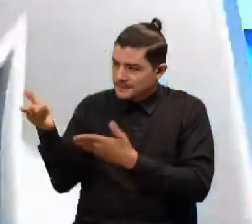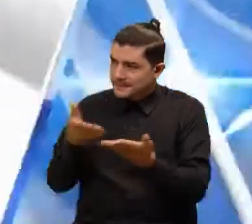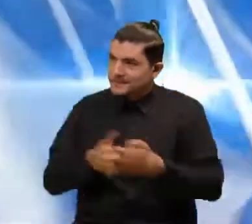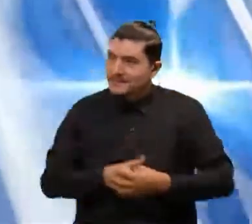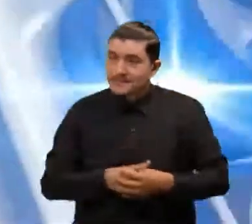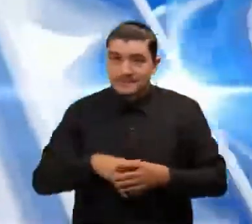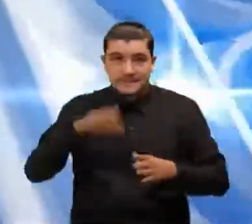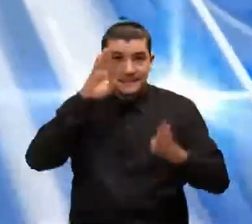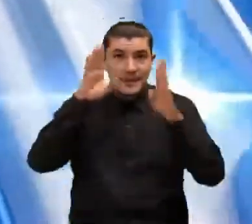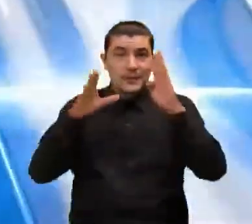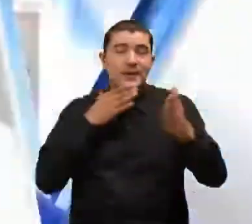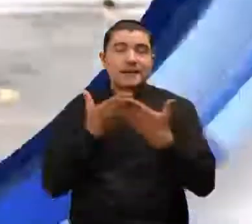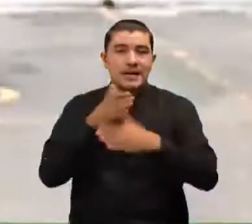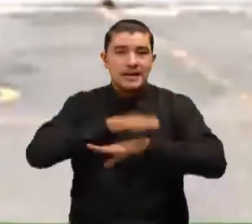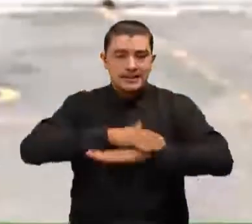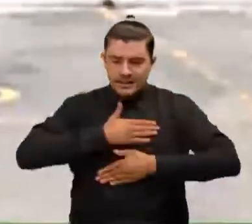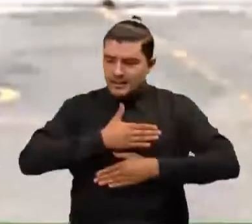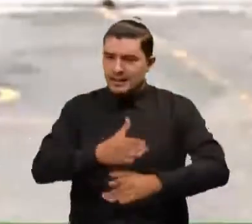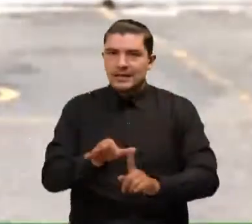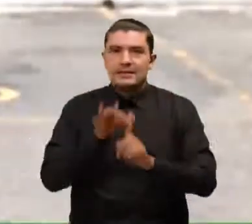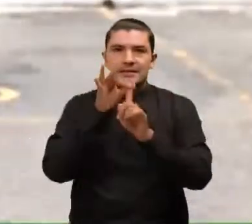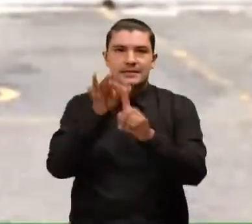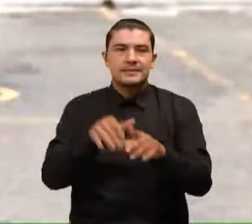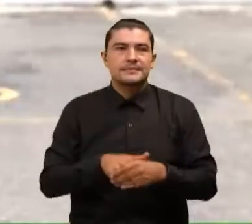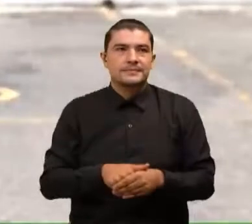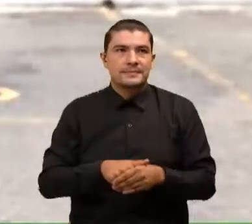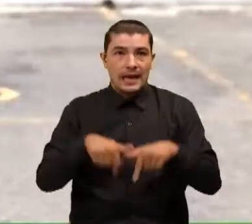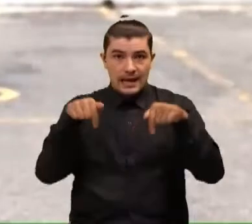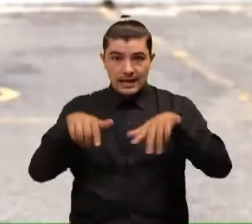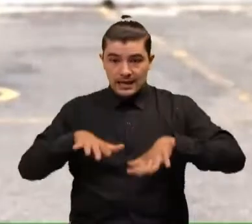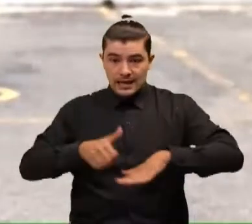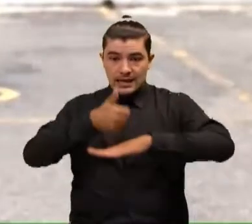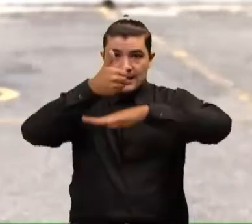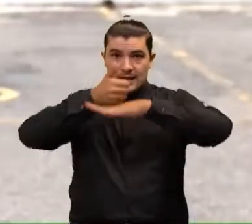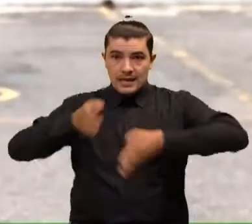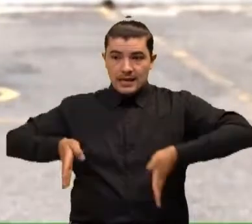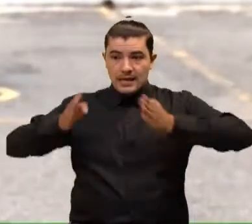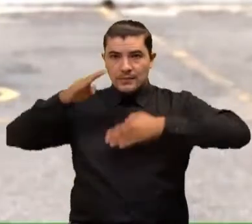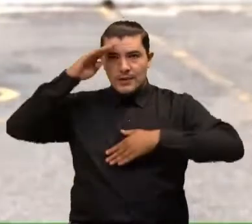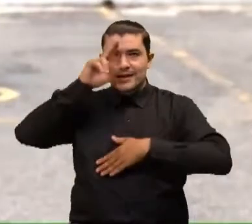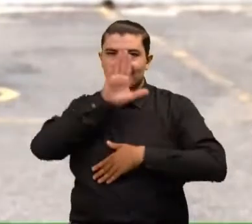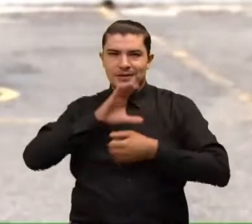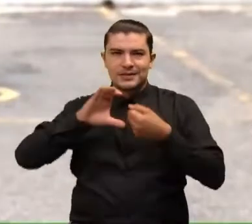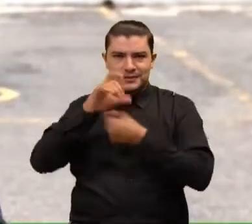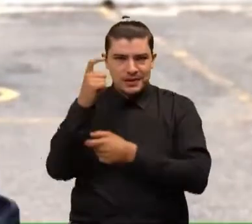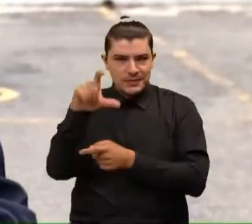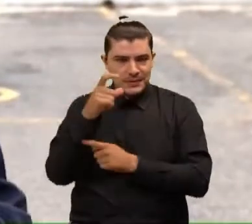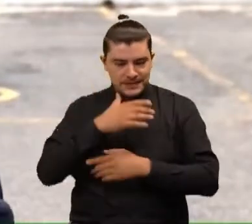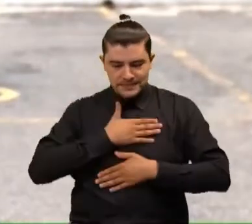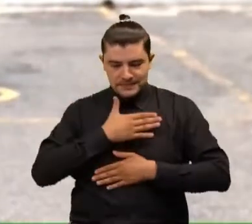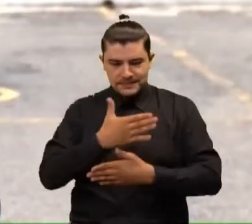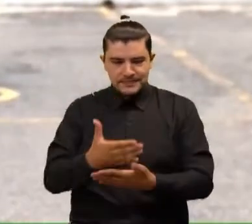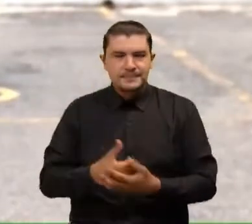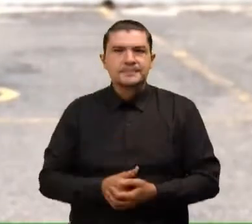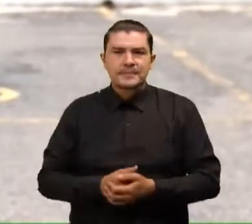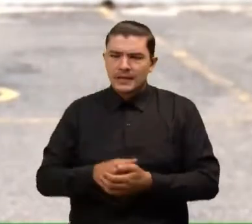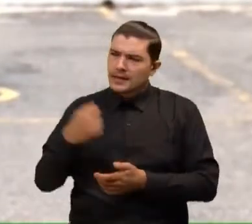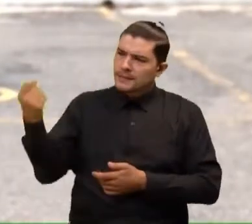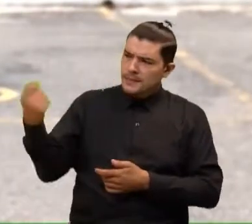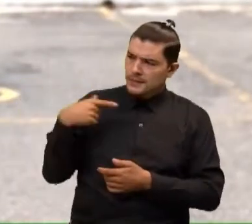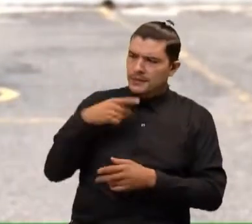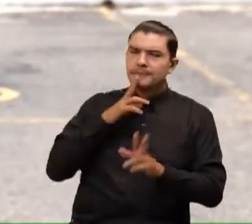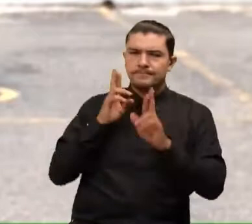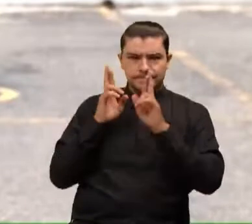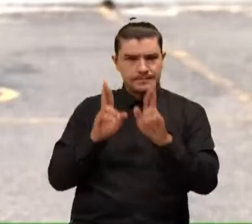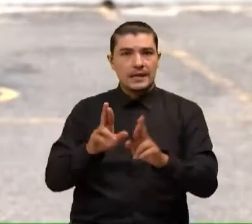Buenas tardes, un cordial saludo desde el Comando de la Policía Metropolitana de Cúcuta. Bueno, en este aspecto,